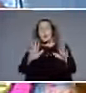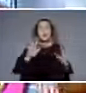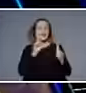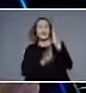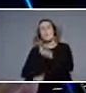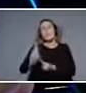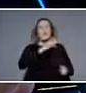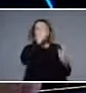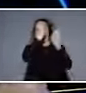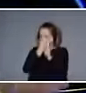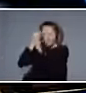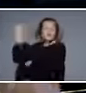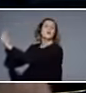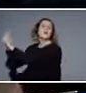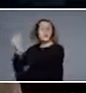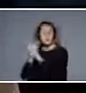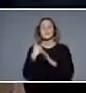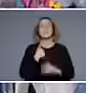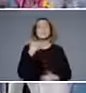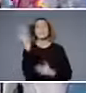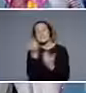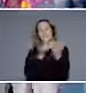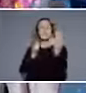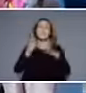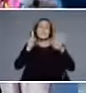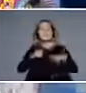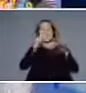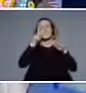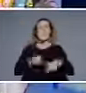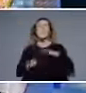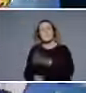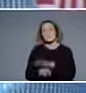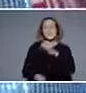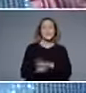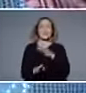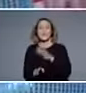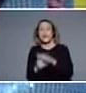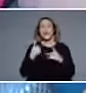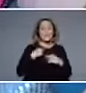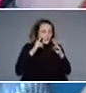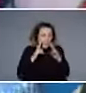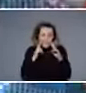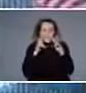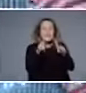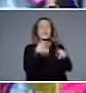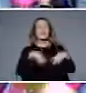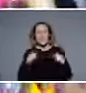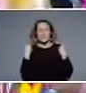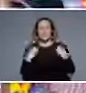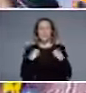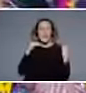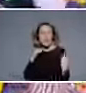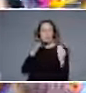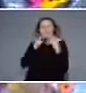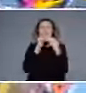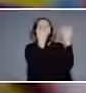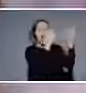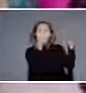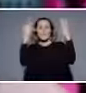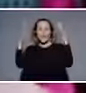problemas me olvido, terapia 6 meses seguido, y ver que disfruta de esto conmigo, tu aplauso